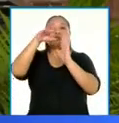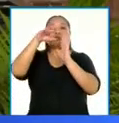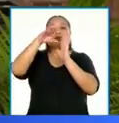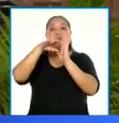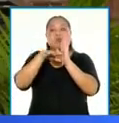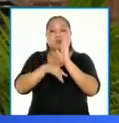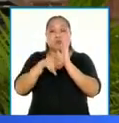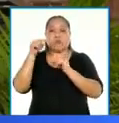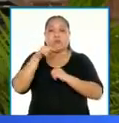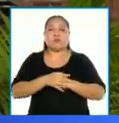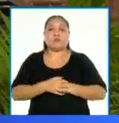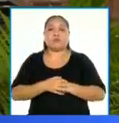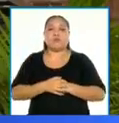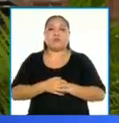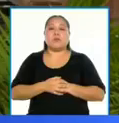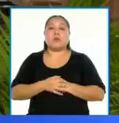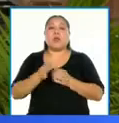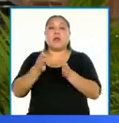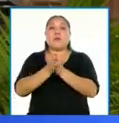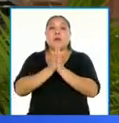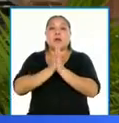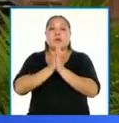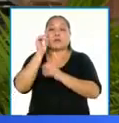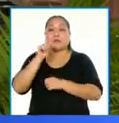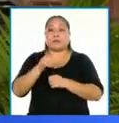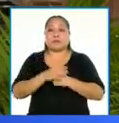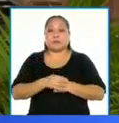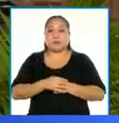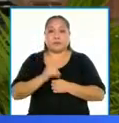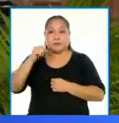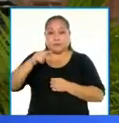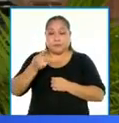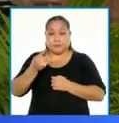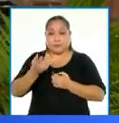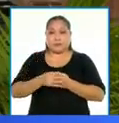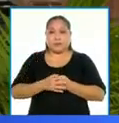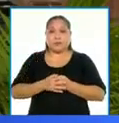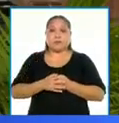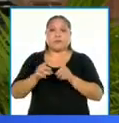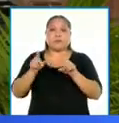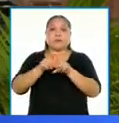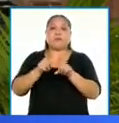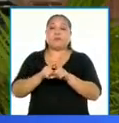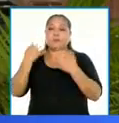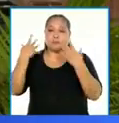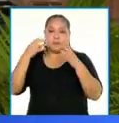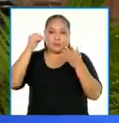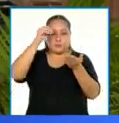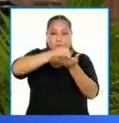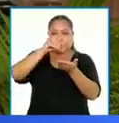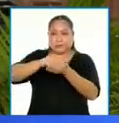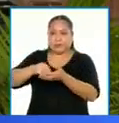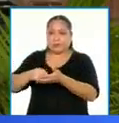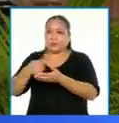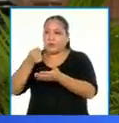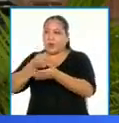reducción de la demanda, y por lo tanto con la oferta, tanto lo que ya hemos señalado como